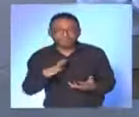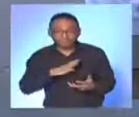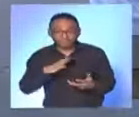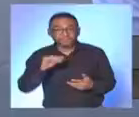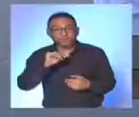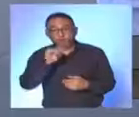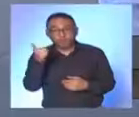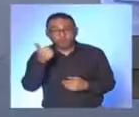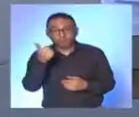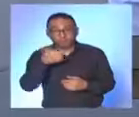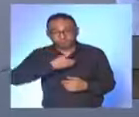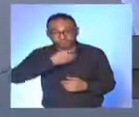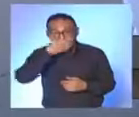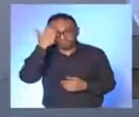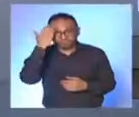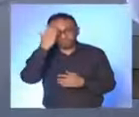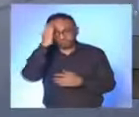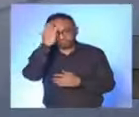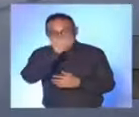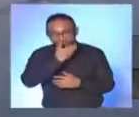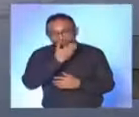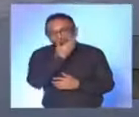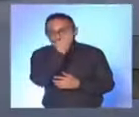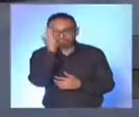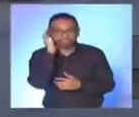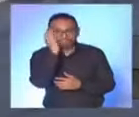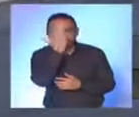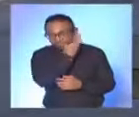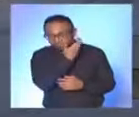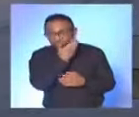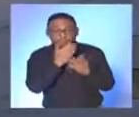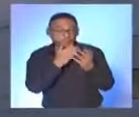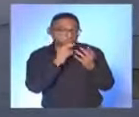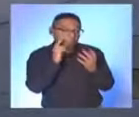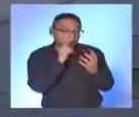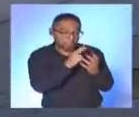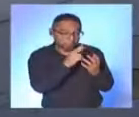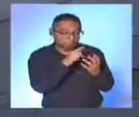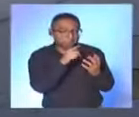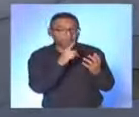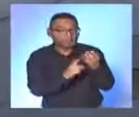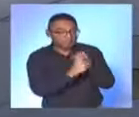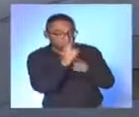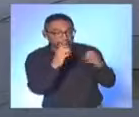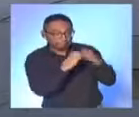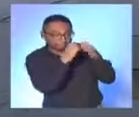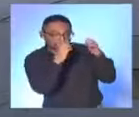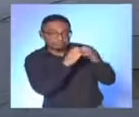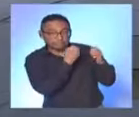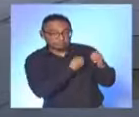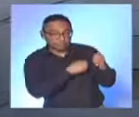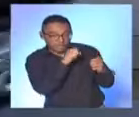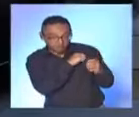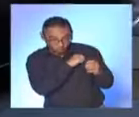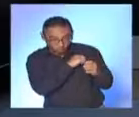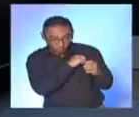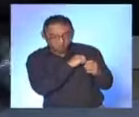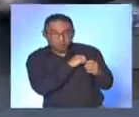cara de la moneda. Por un lado, en una crisis sanitaria, en una crisis de salud,